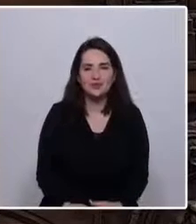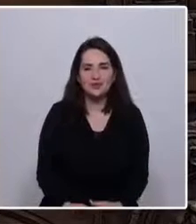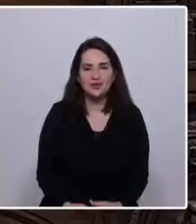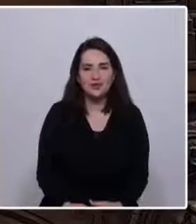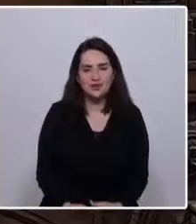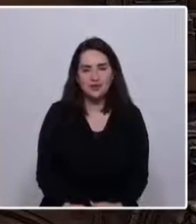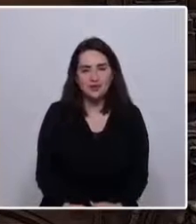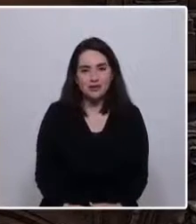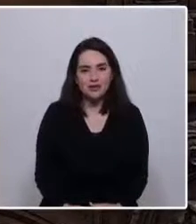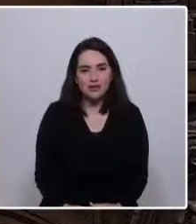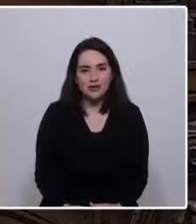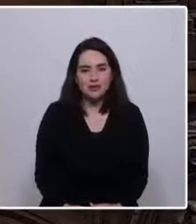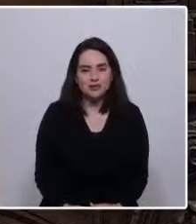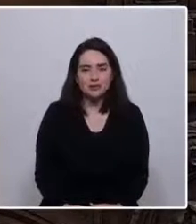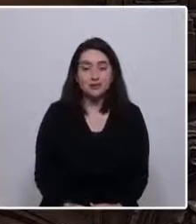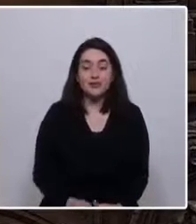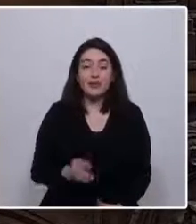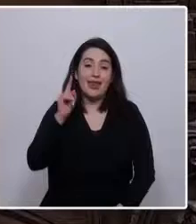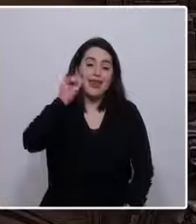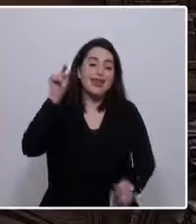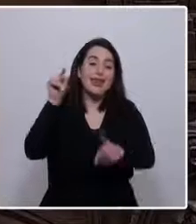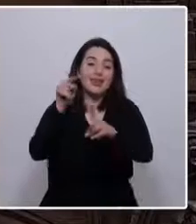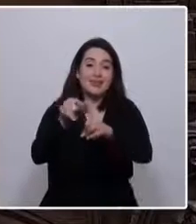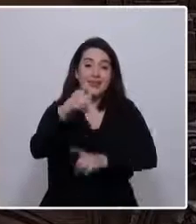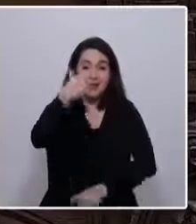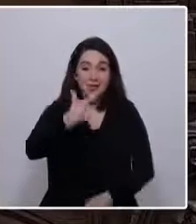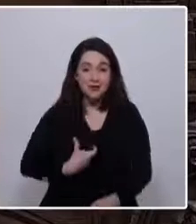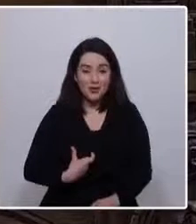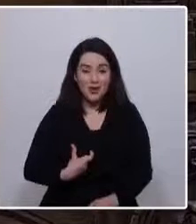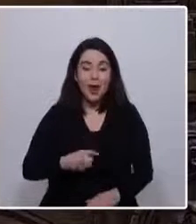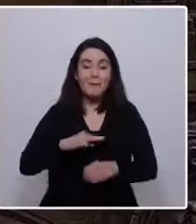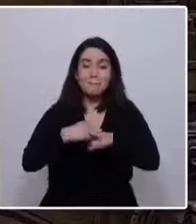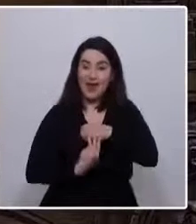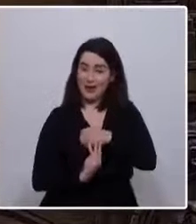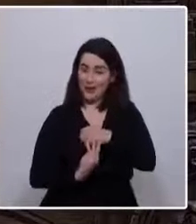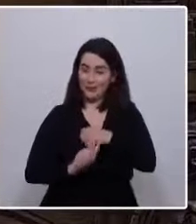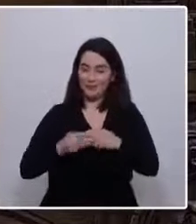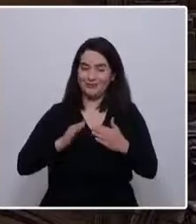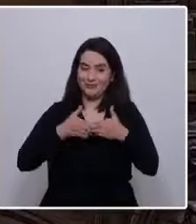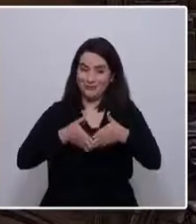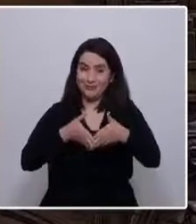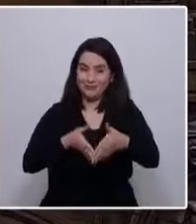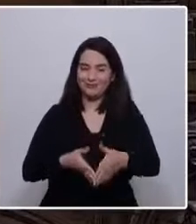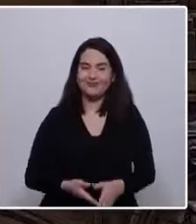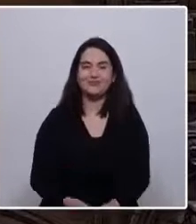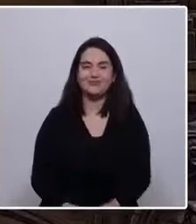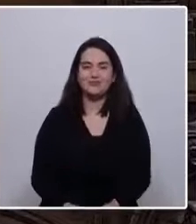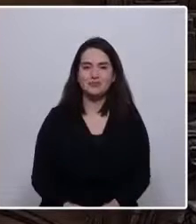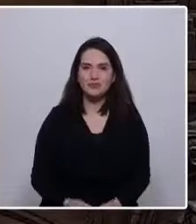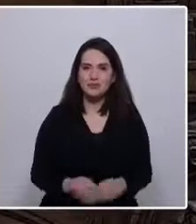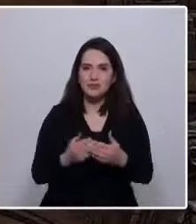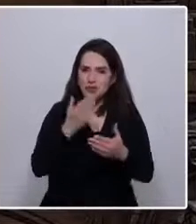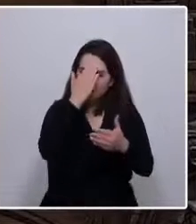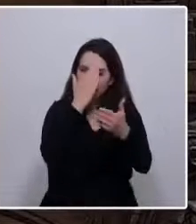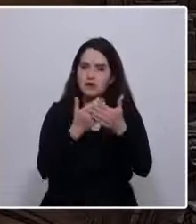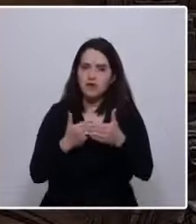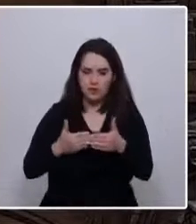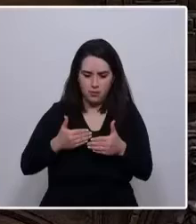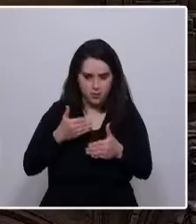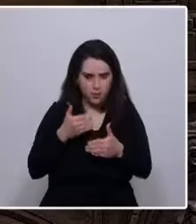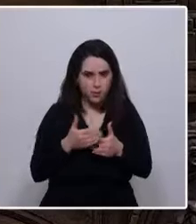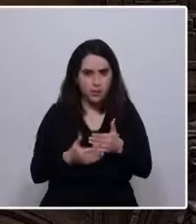el destino de este privilegiado marino lo llevaría a enfrentar un proceso no